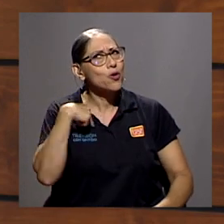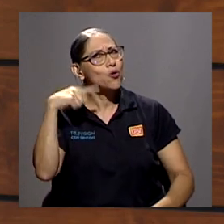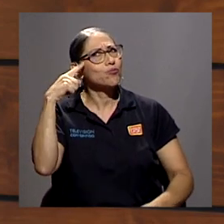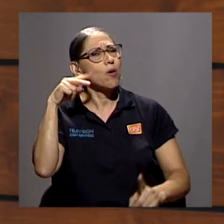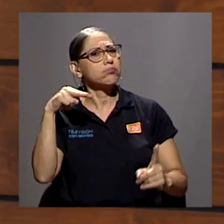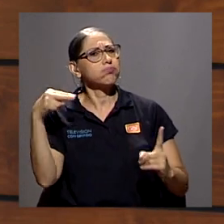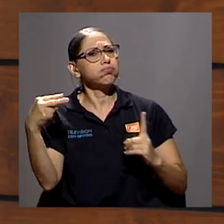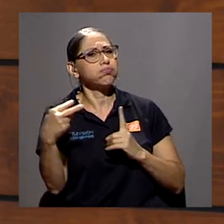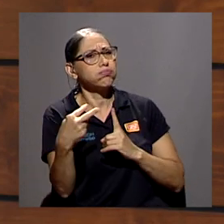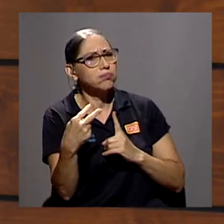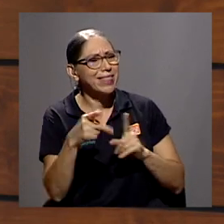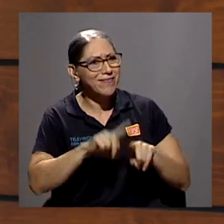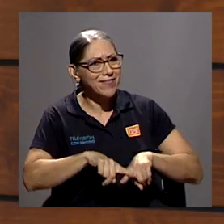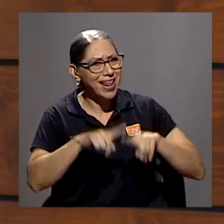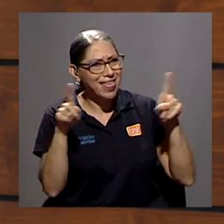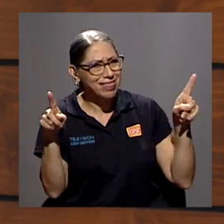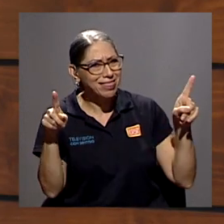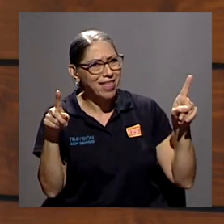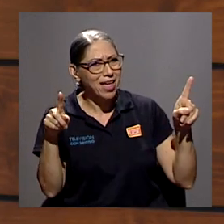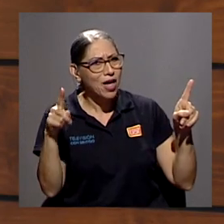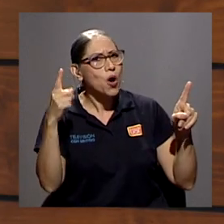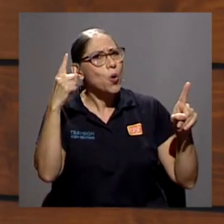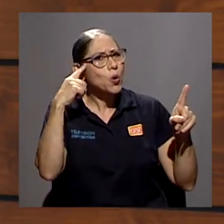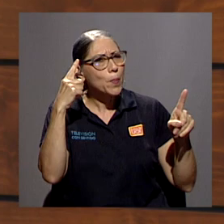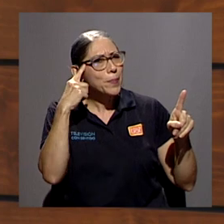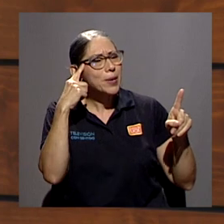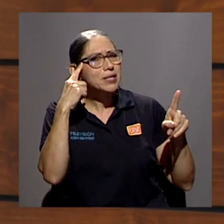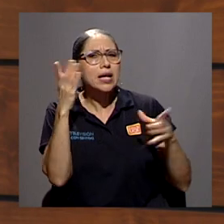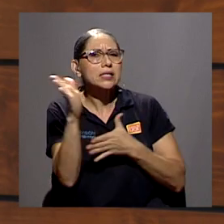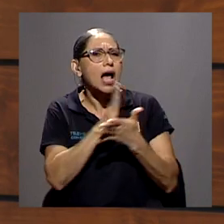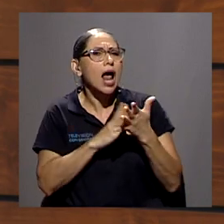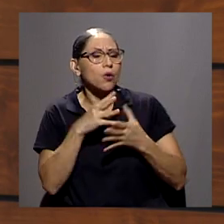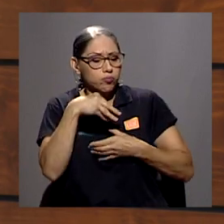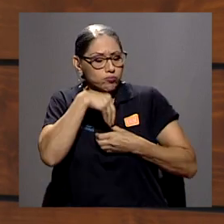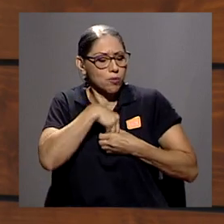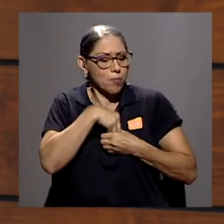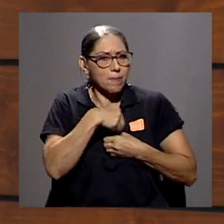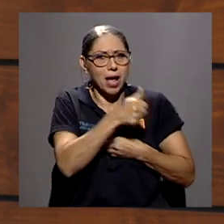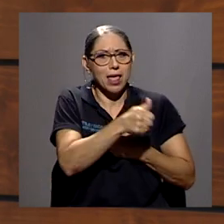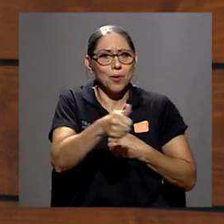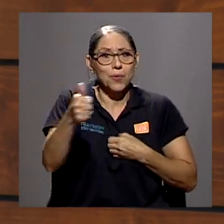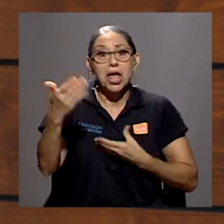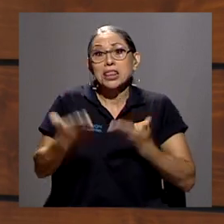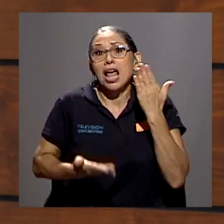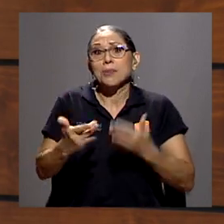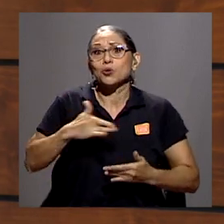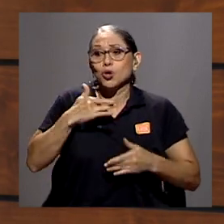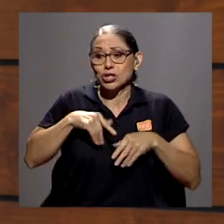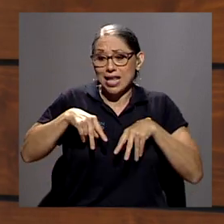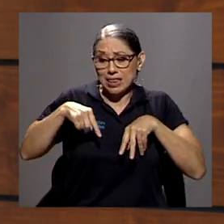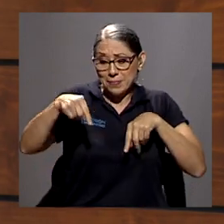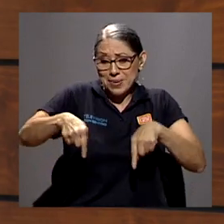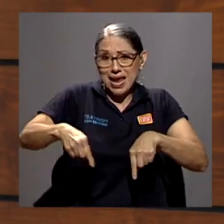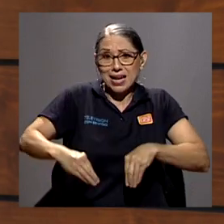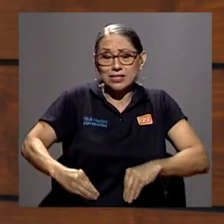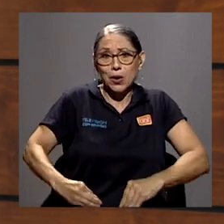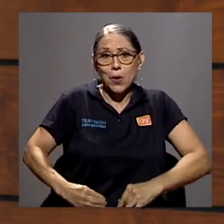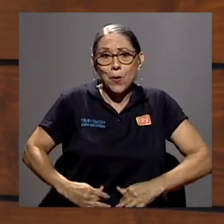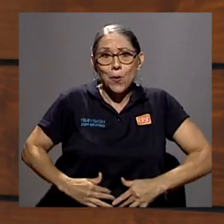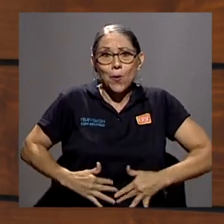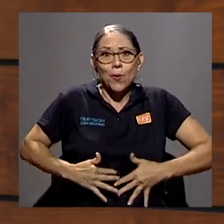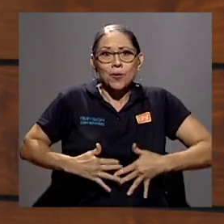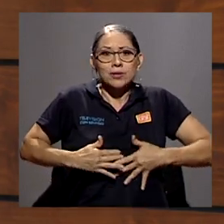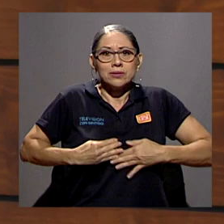lenguaje muy diferente y muy algo interno de cada cuerpo uno puede sentir un escalofrío que le sube por las piernas y de inmediato siente un